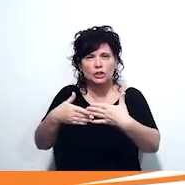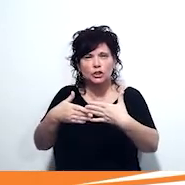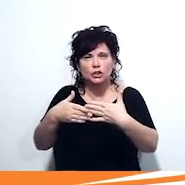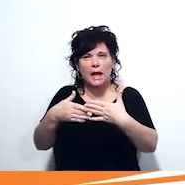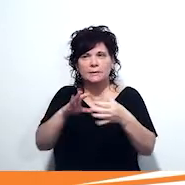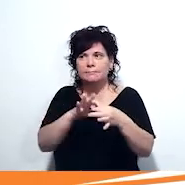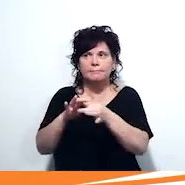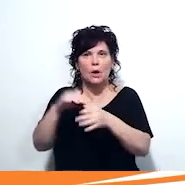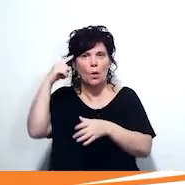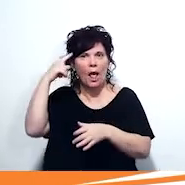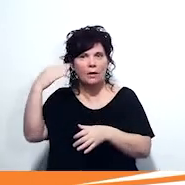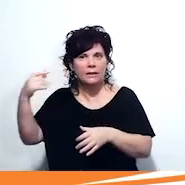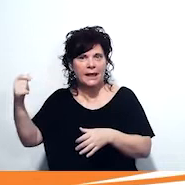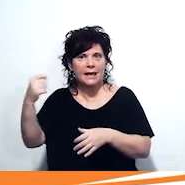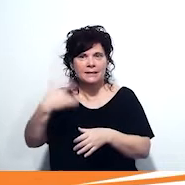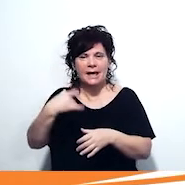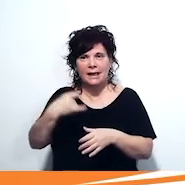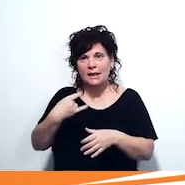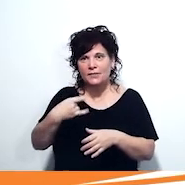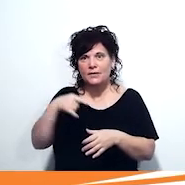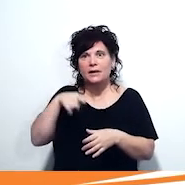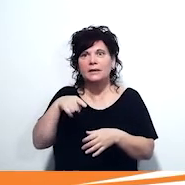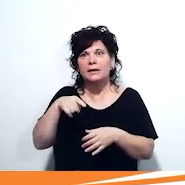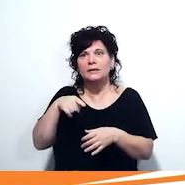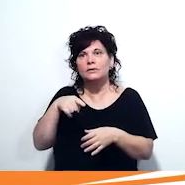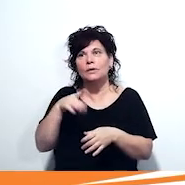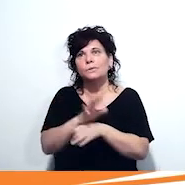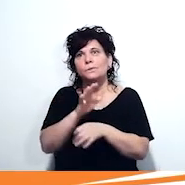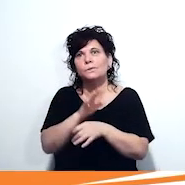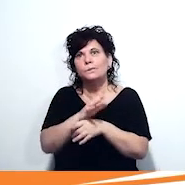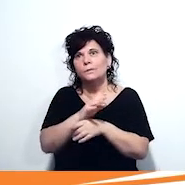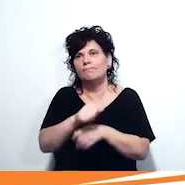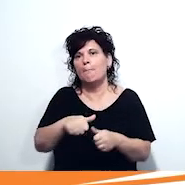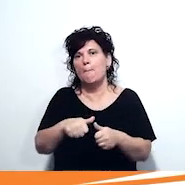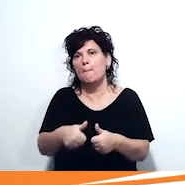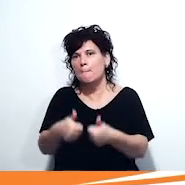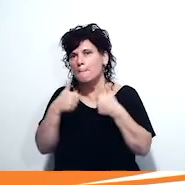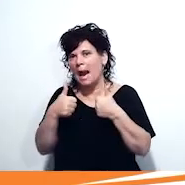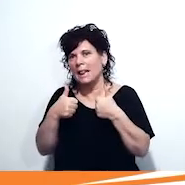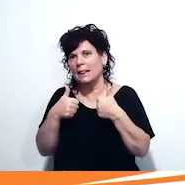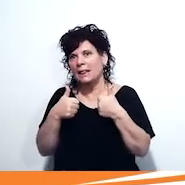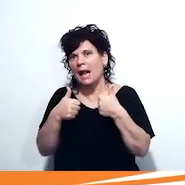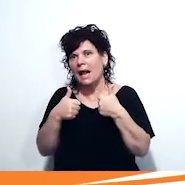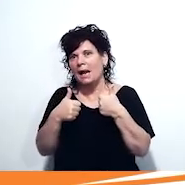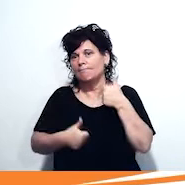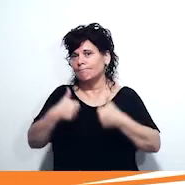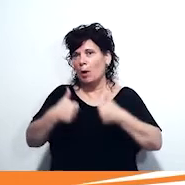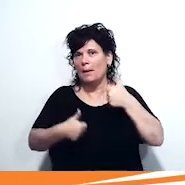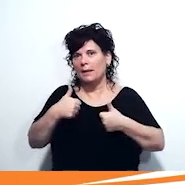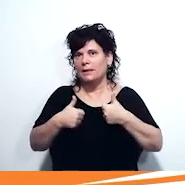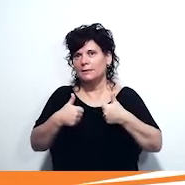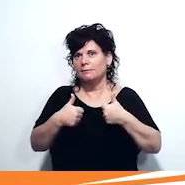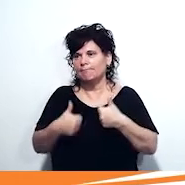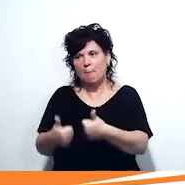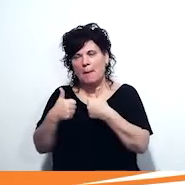inteligencia artificial, y esto genera para estos países una ventaja competitiva muy grande, porque son empresas que